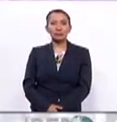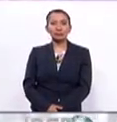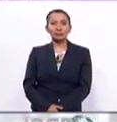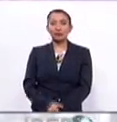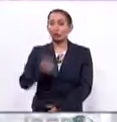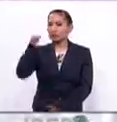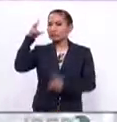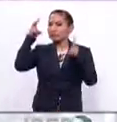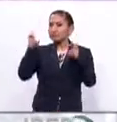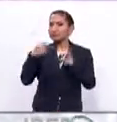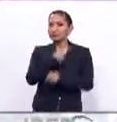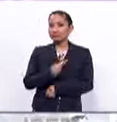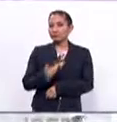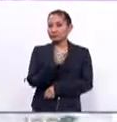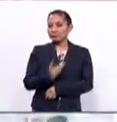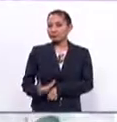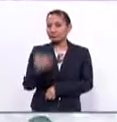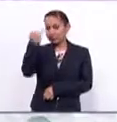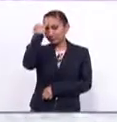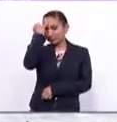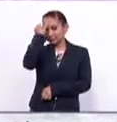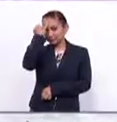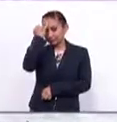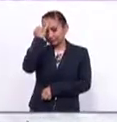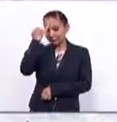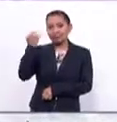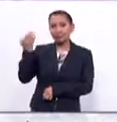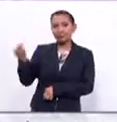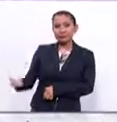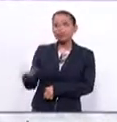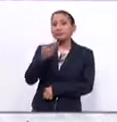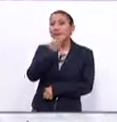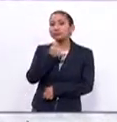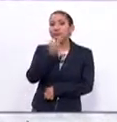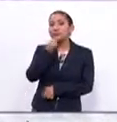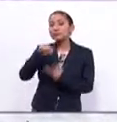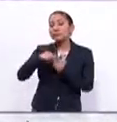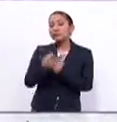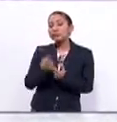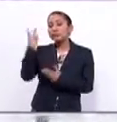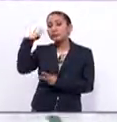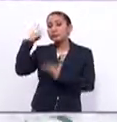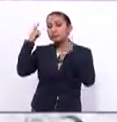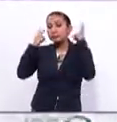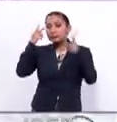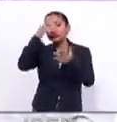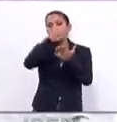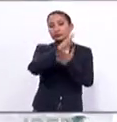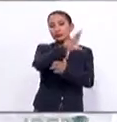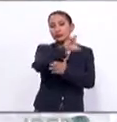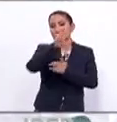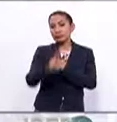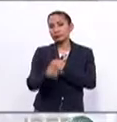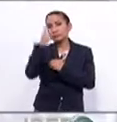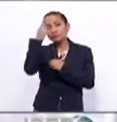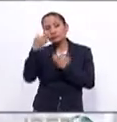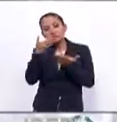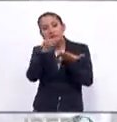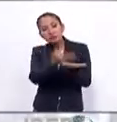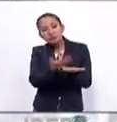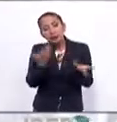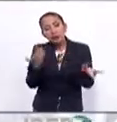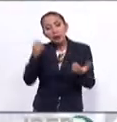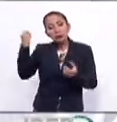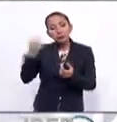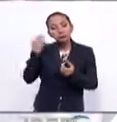Y bueno, otros temas, el vicepresidente de India, Venkaiah Naidu, inicia una visita oficial en Costa Rica para ofrecer